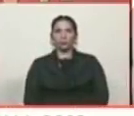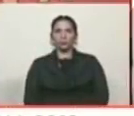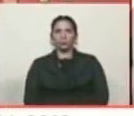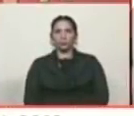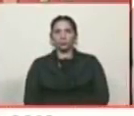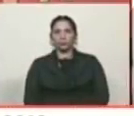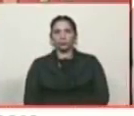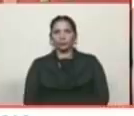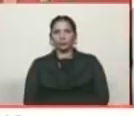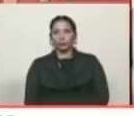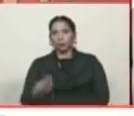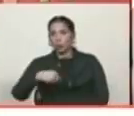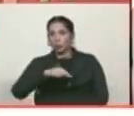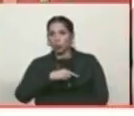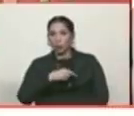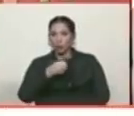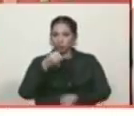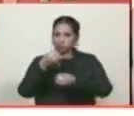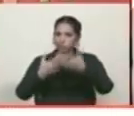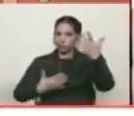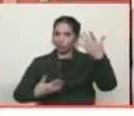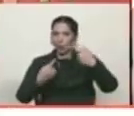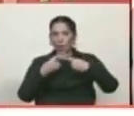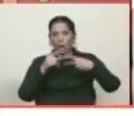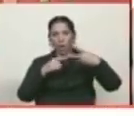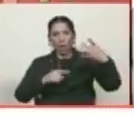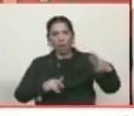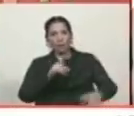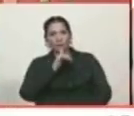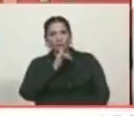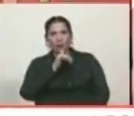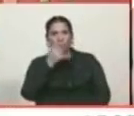Unido de Venezuela y las que estaremos ampliando en otras emisiones de La Noticia. Adelante.